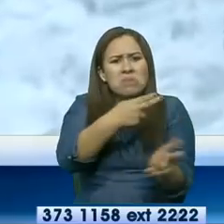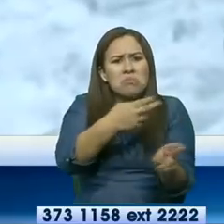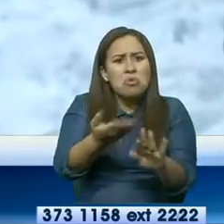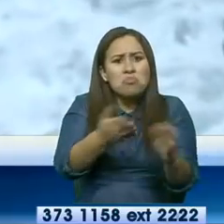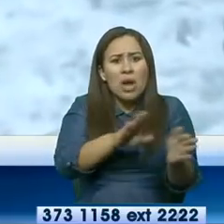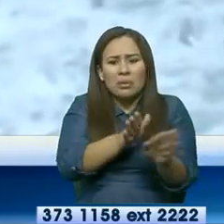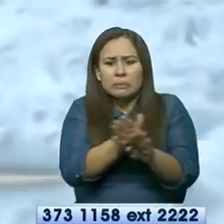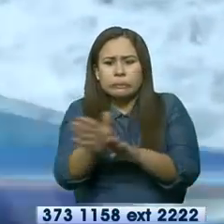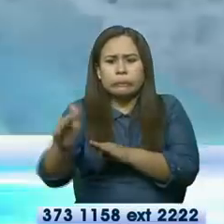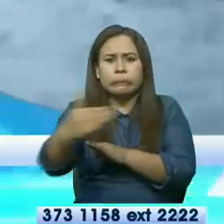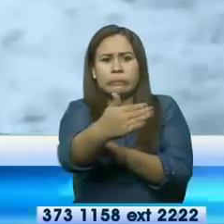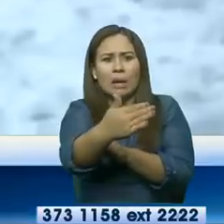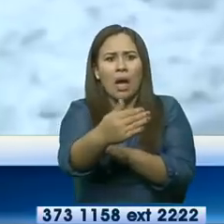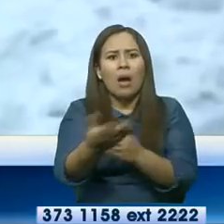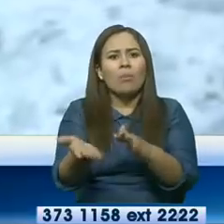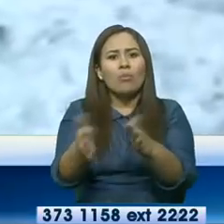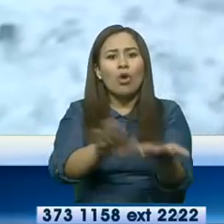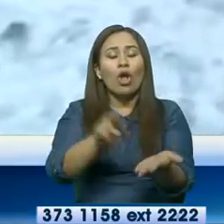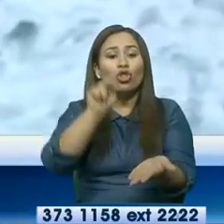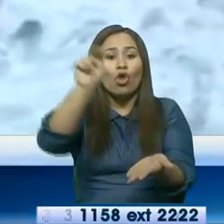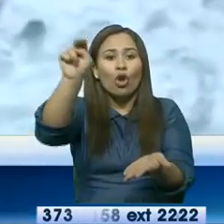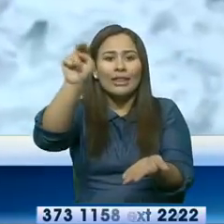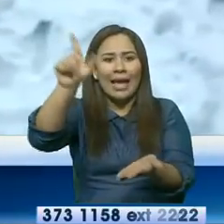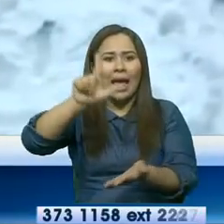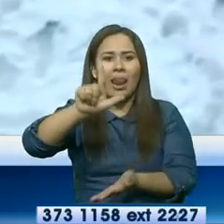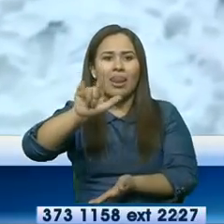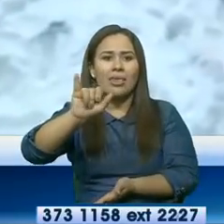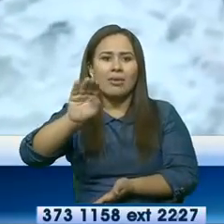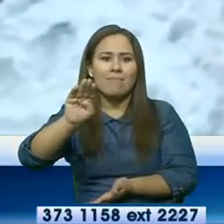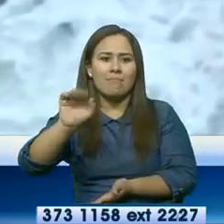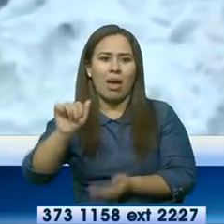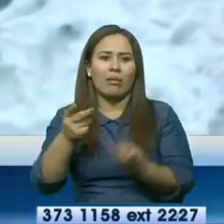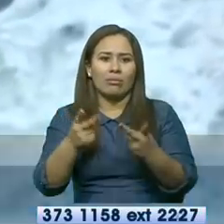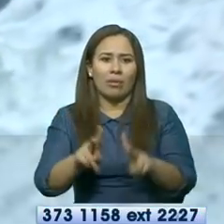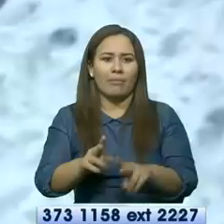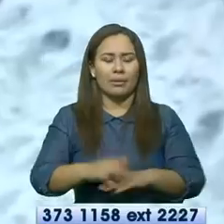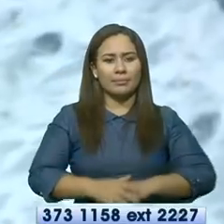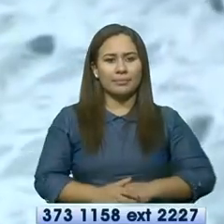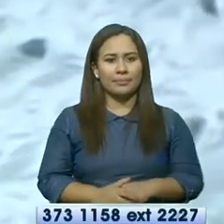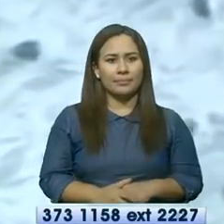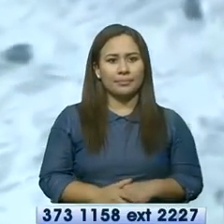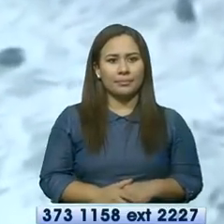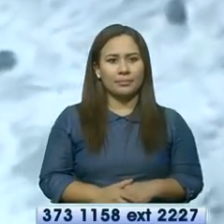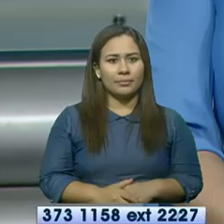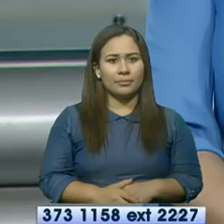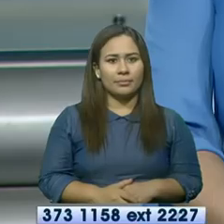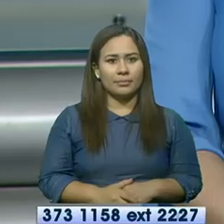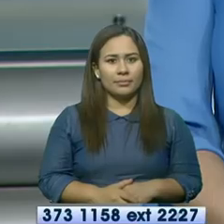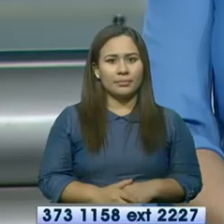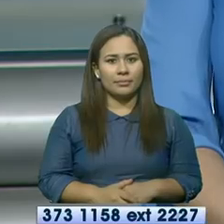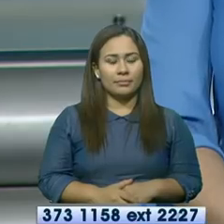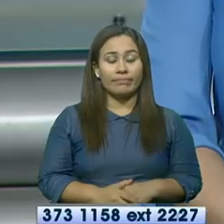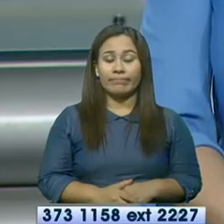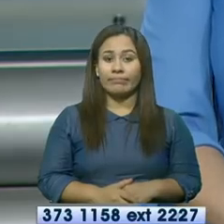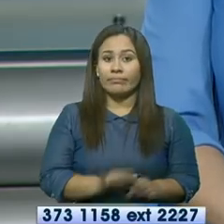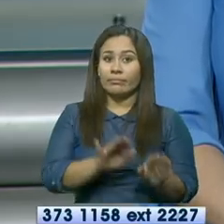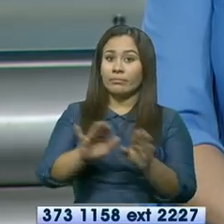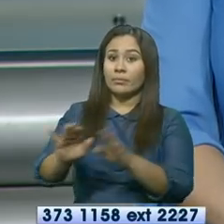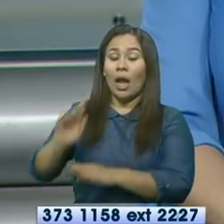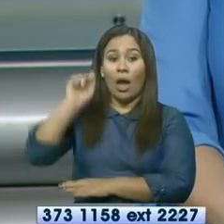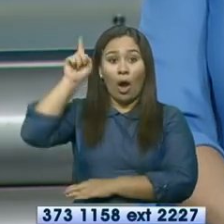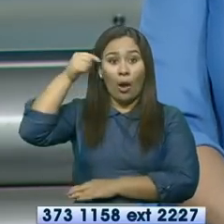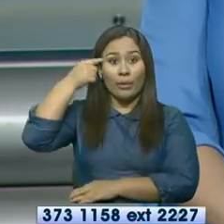curva del en pasamayo norte de lima informó ítalo ruiz el gobierno